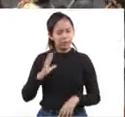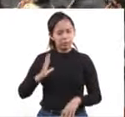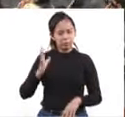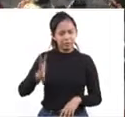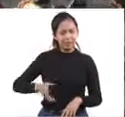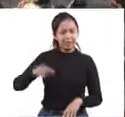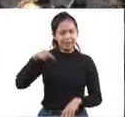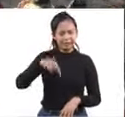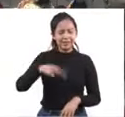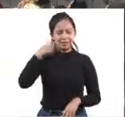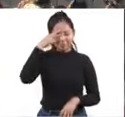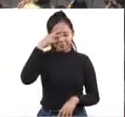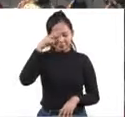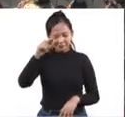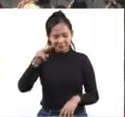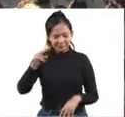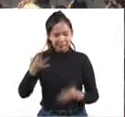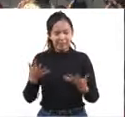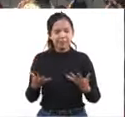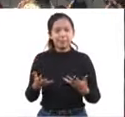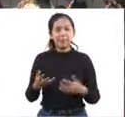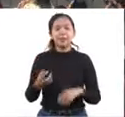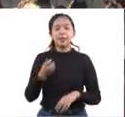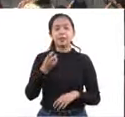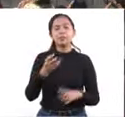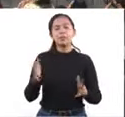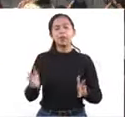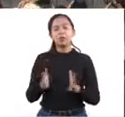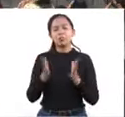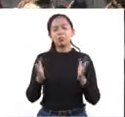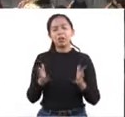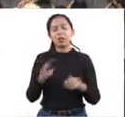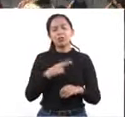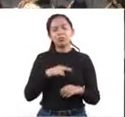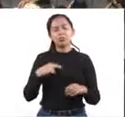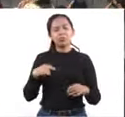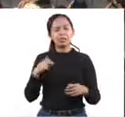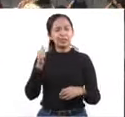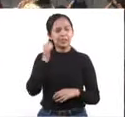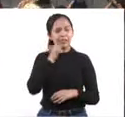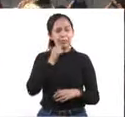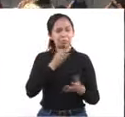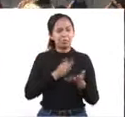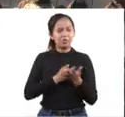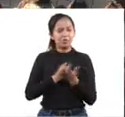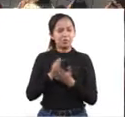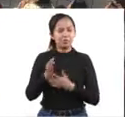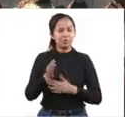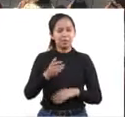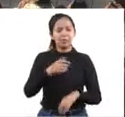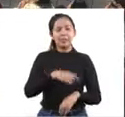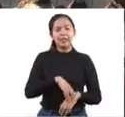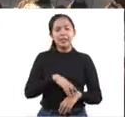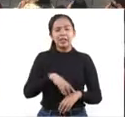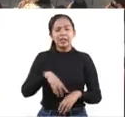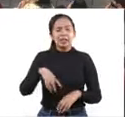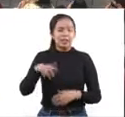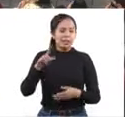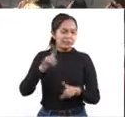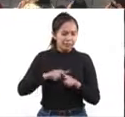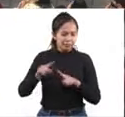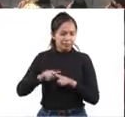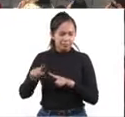enarbola nuestras raíces y nos impulsa a servir con fidelidad y honor desde cada uno de nuestros